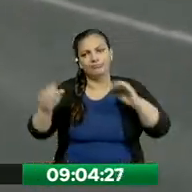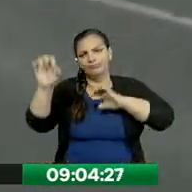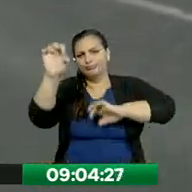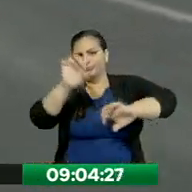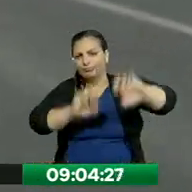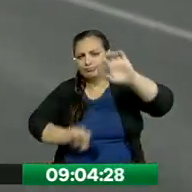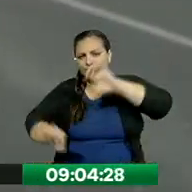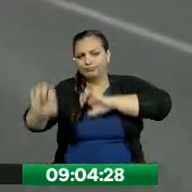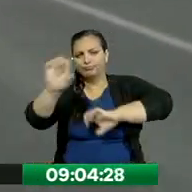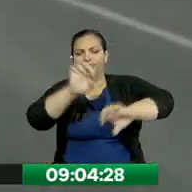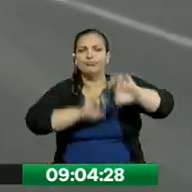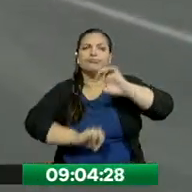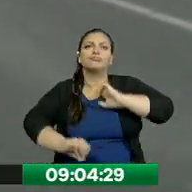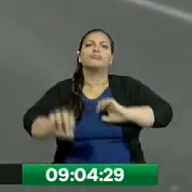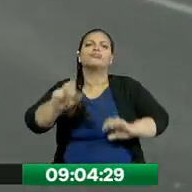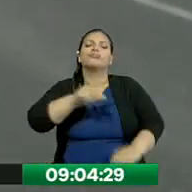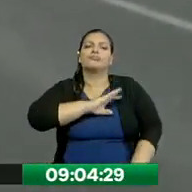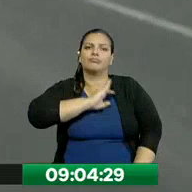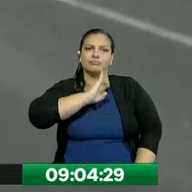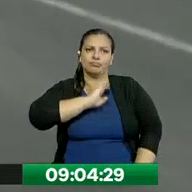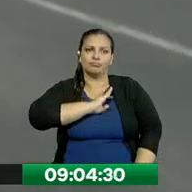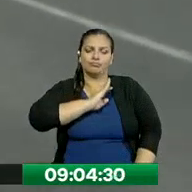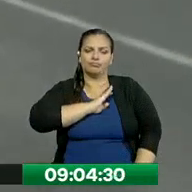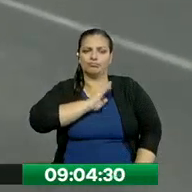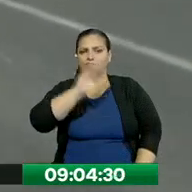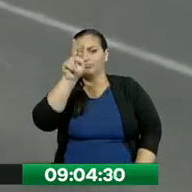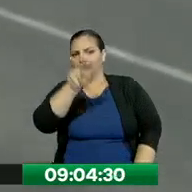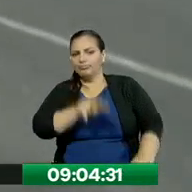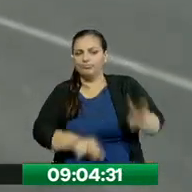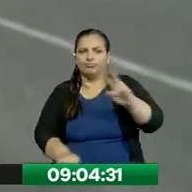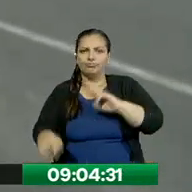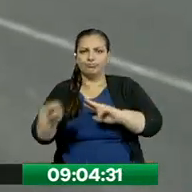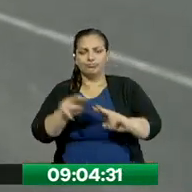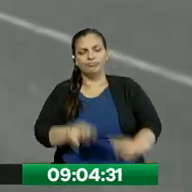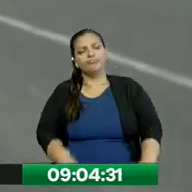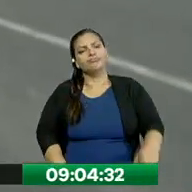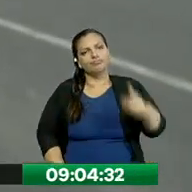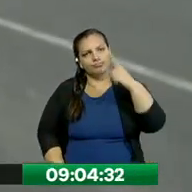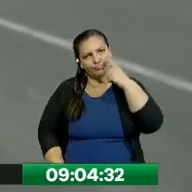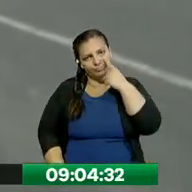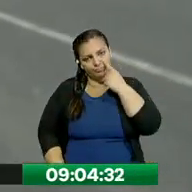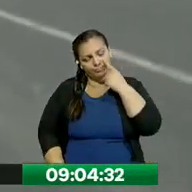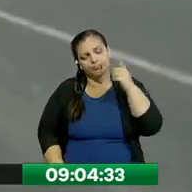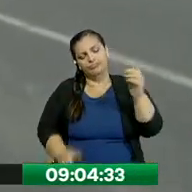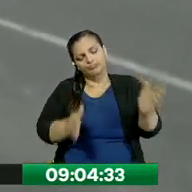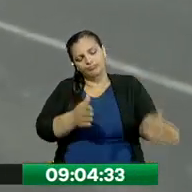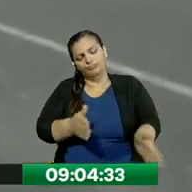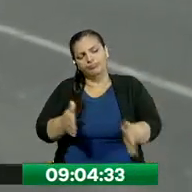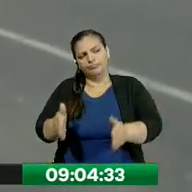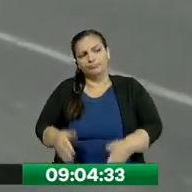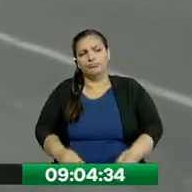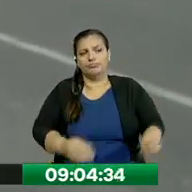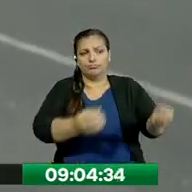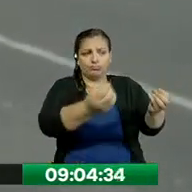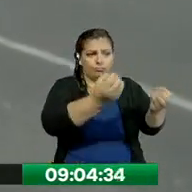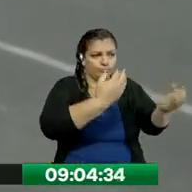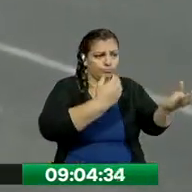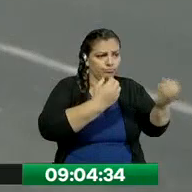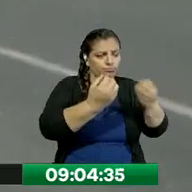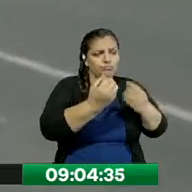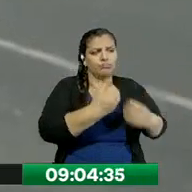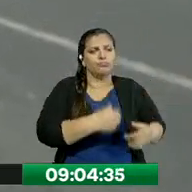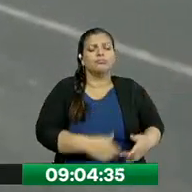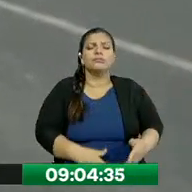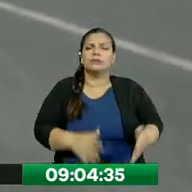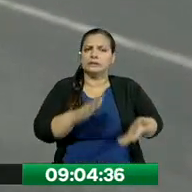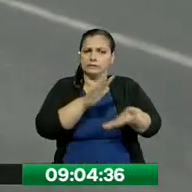realicen, se van a implementar de acuerdo a estas necesidades. Nosotros estamos siempre preocupados por la seguridad